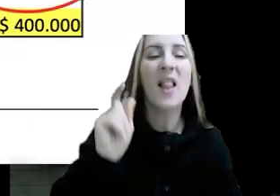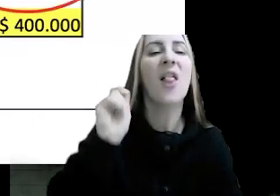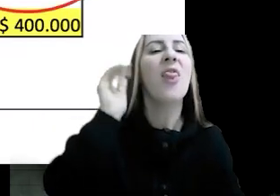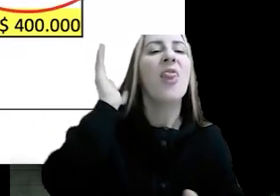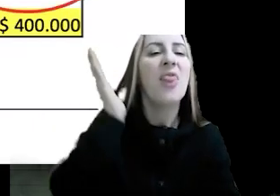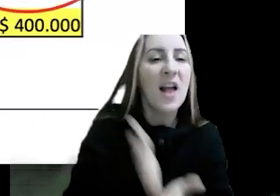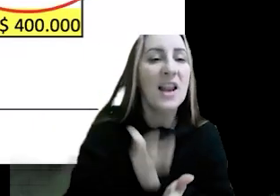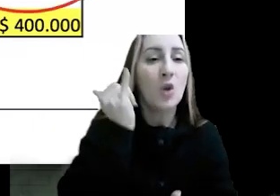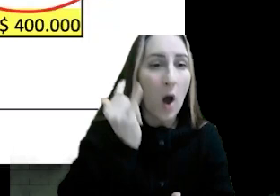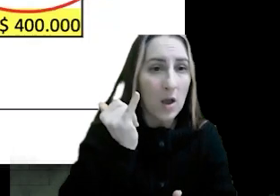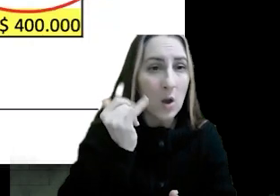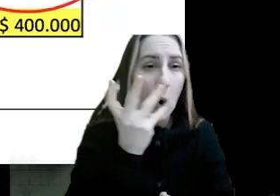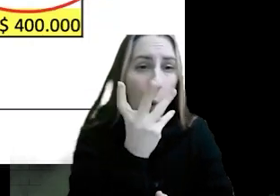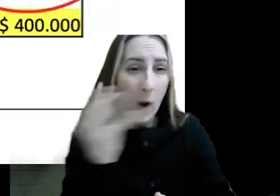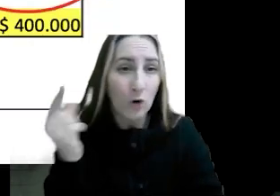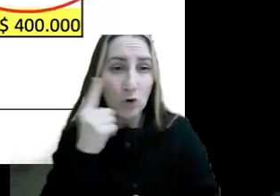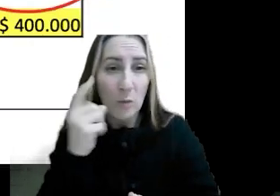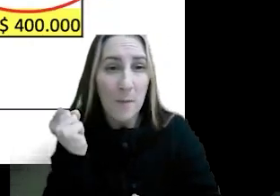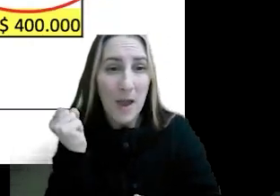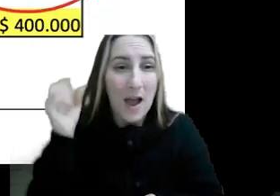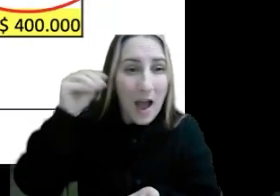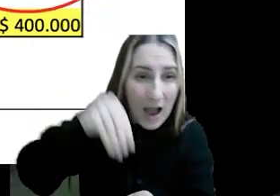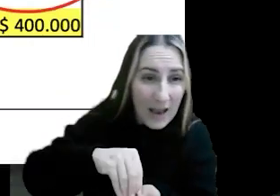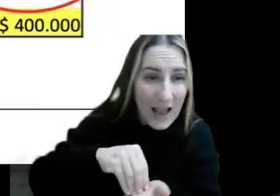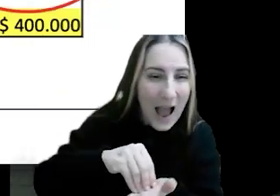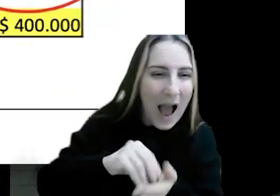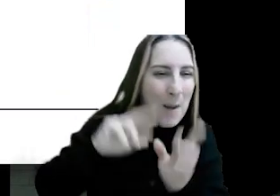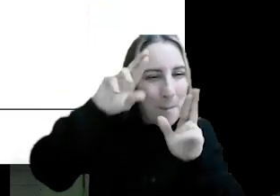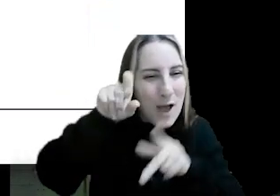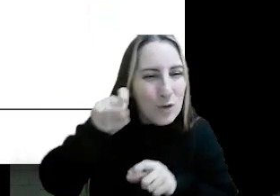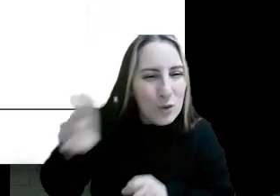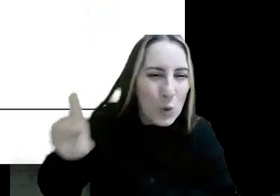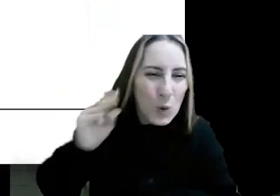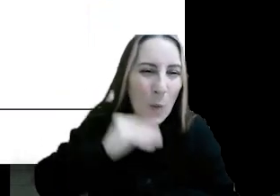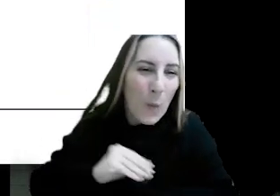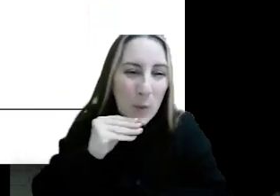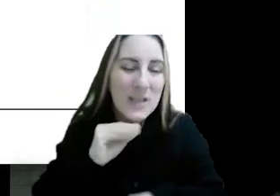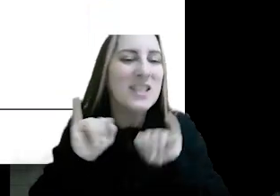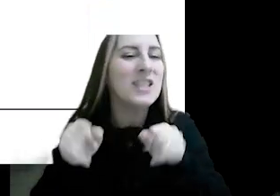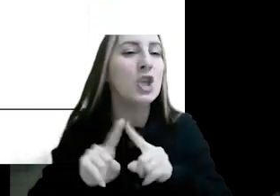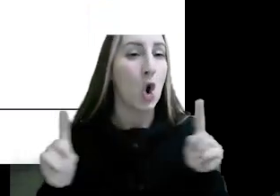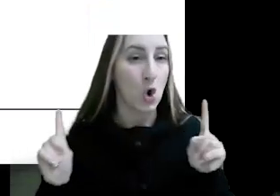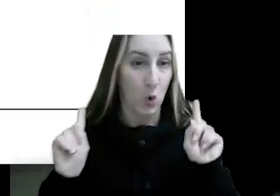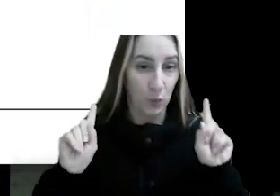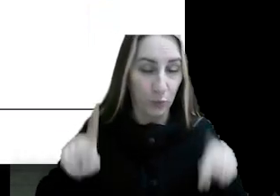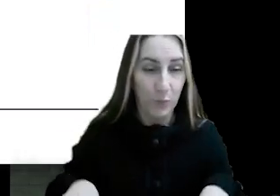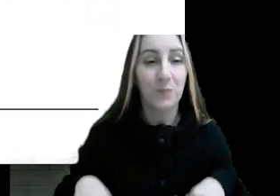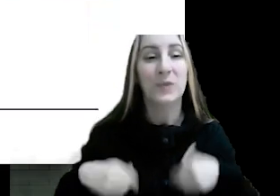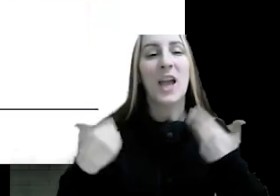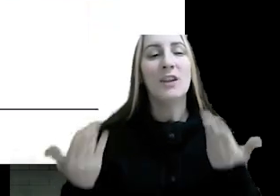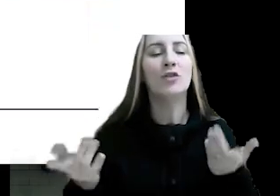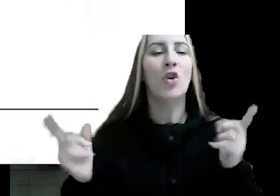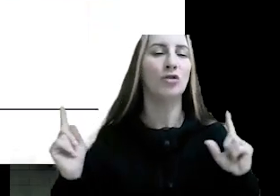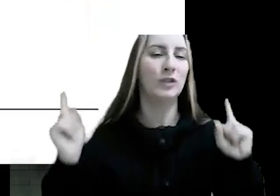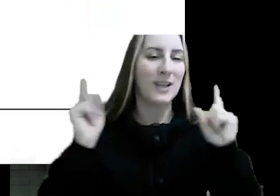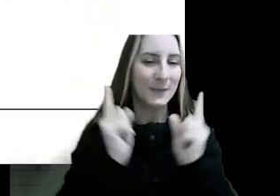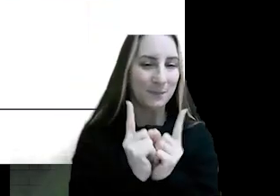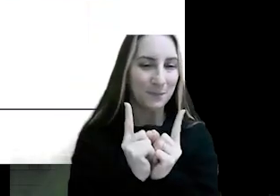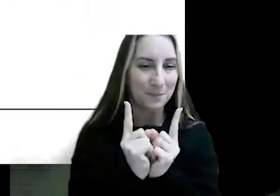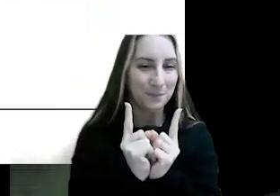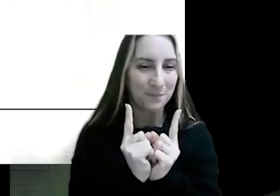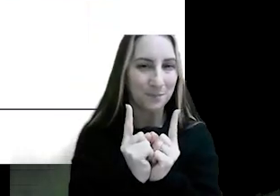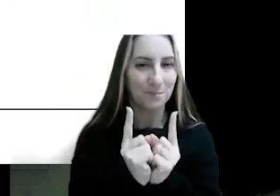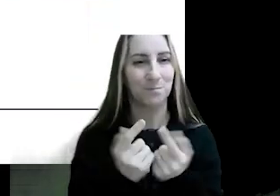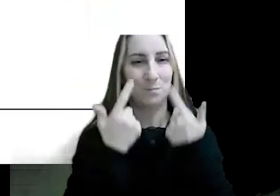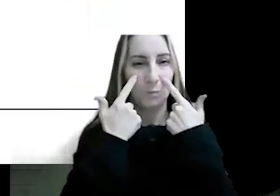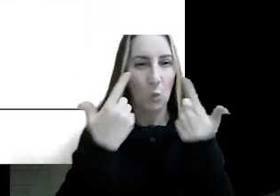agregan los 400.000 o no a la maniobra. Y para eso, en resumen, yo les traje